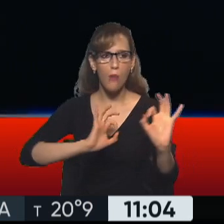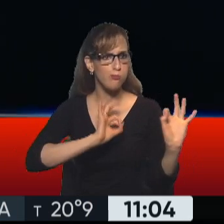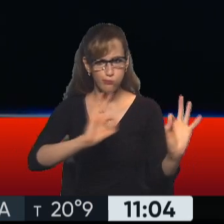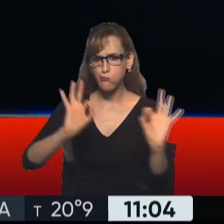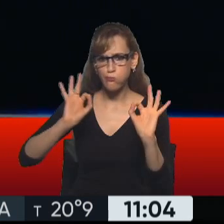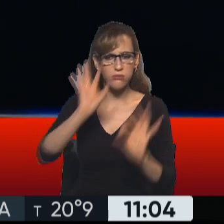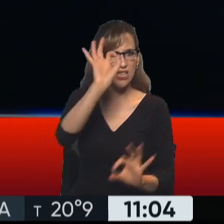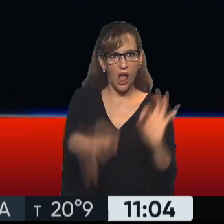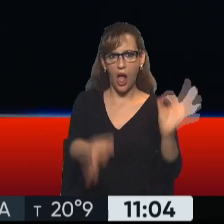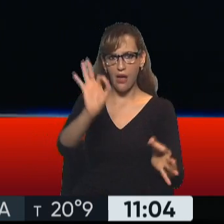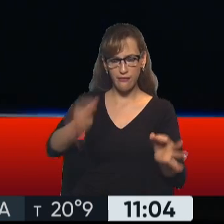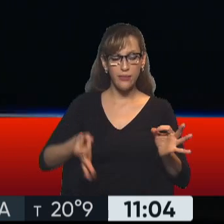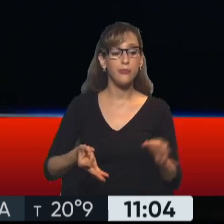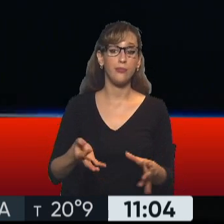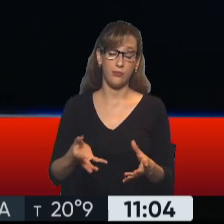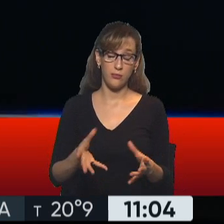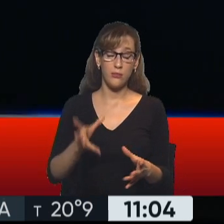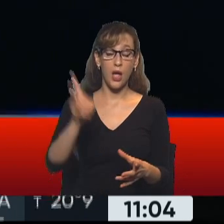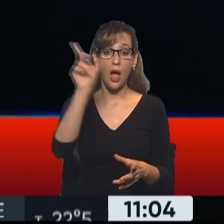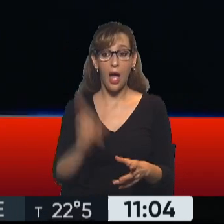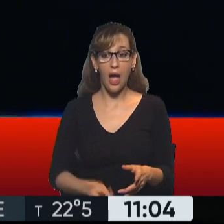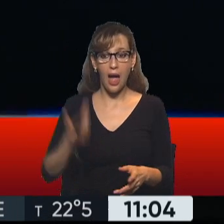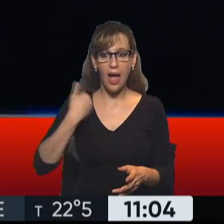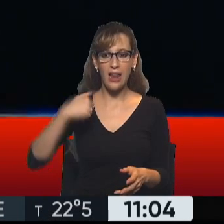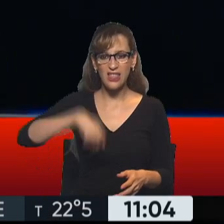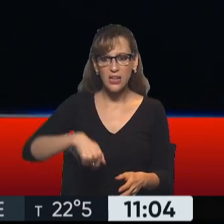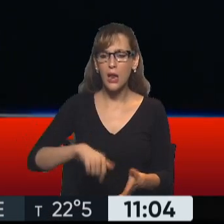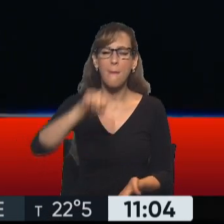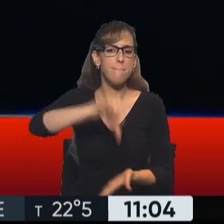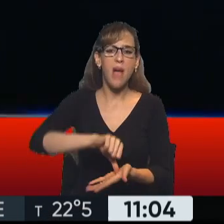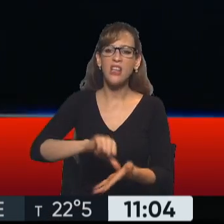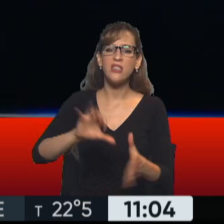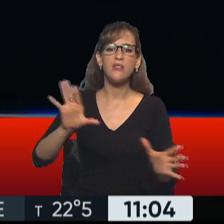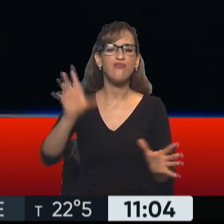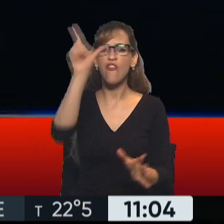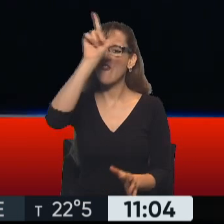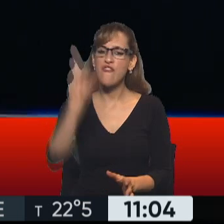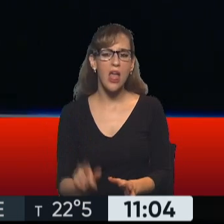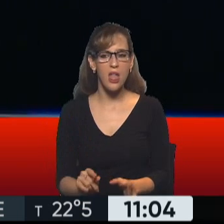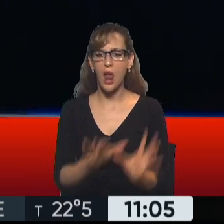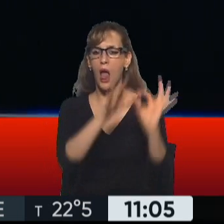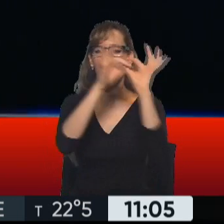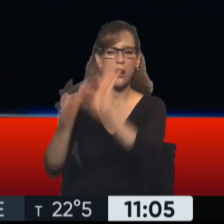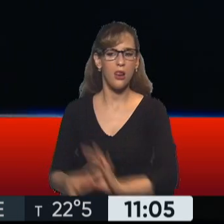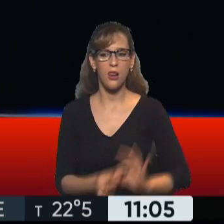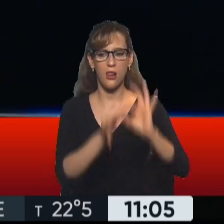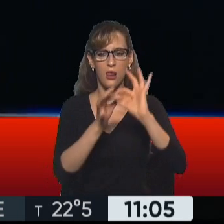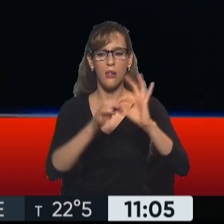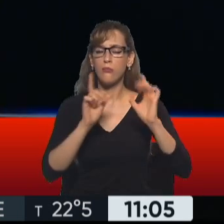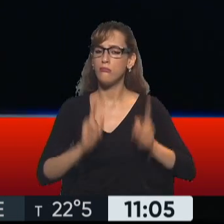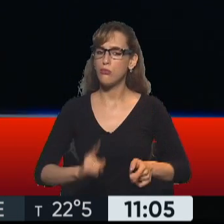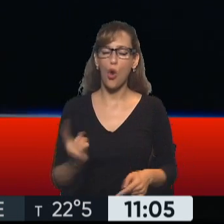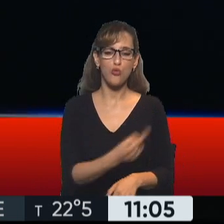Recordemos que Argentina es un país profundamente federal y en el marco de este federalismo siempre estuvimos